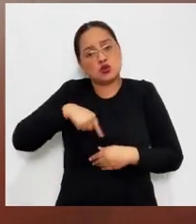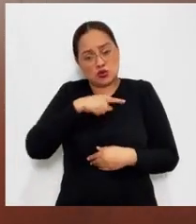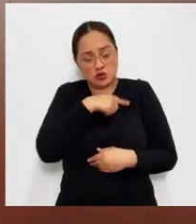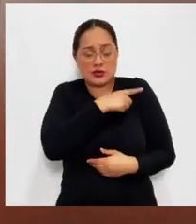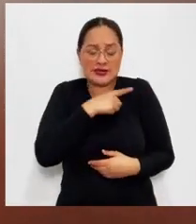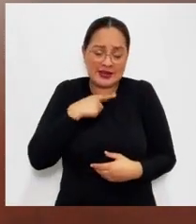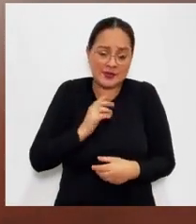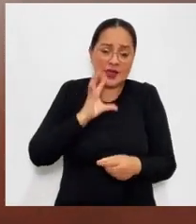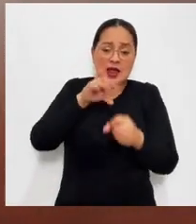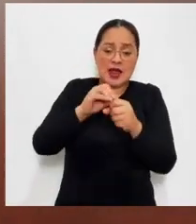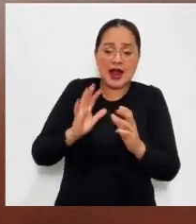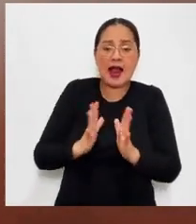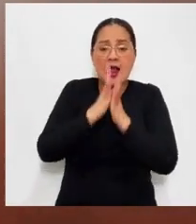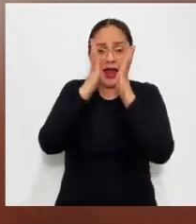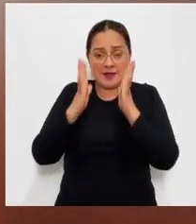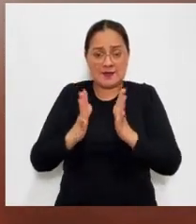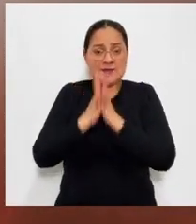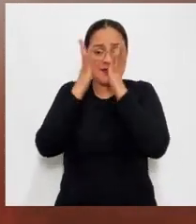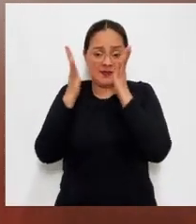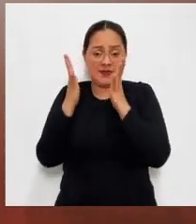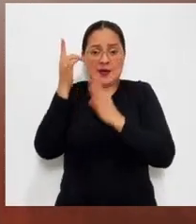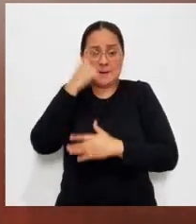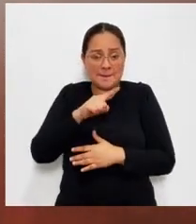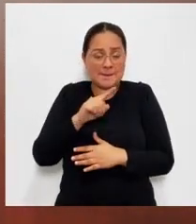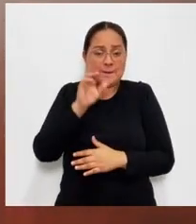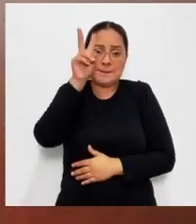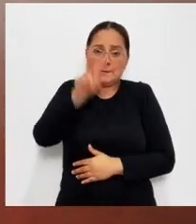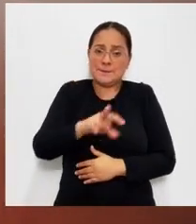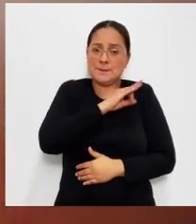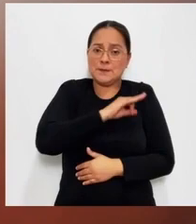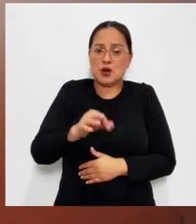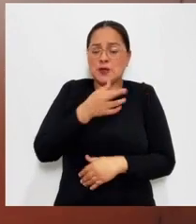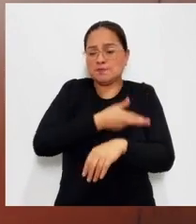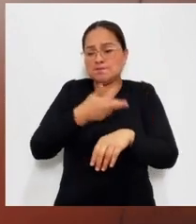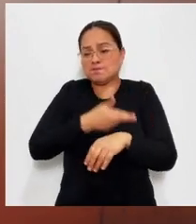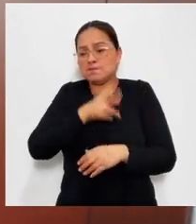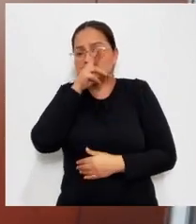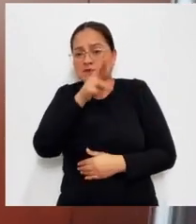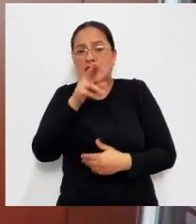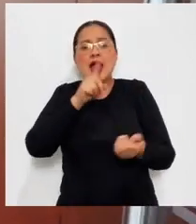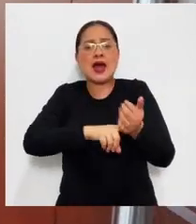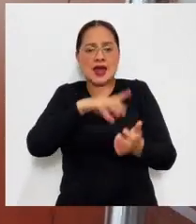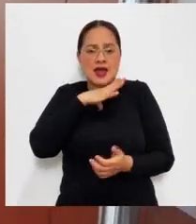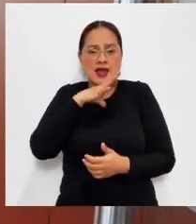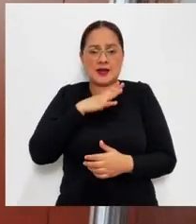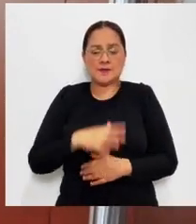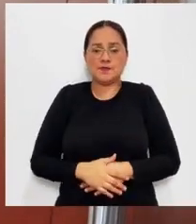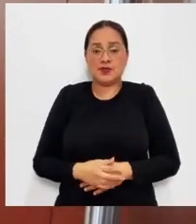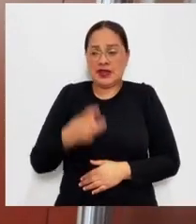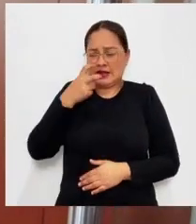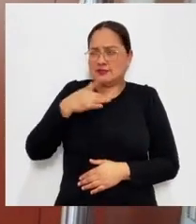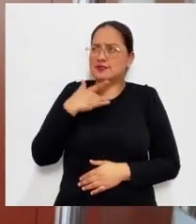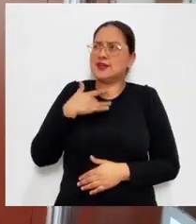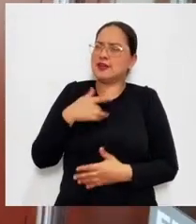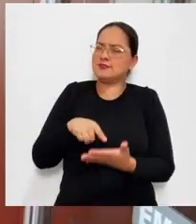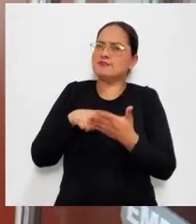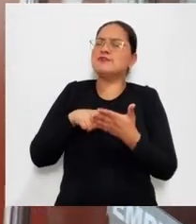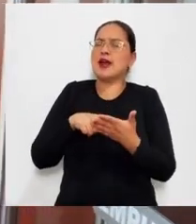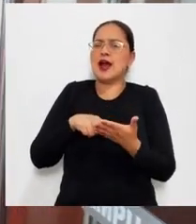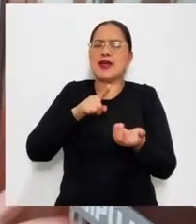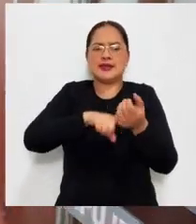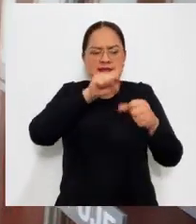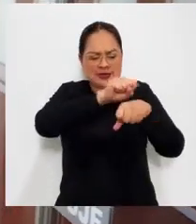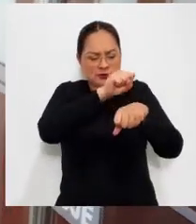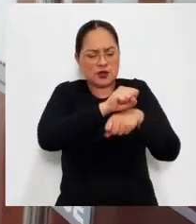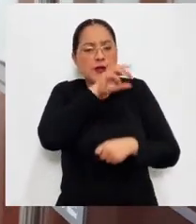que ser parte de esa activación para poder resolver las necesidades que nosotros mismos tenemos. Eso me motivó, el